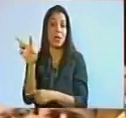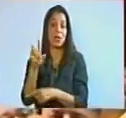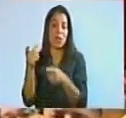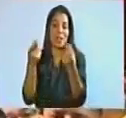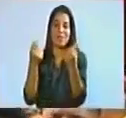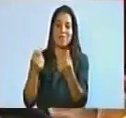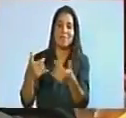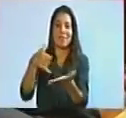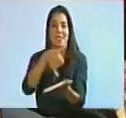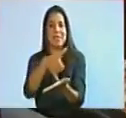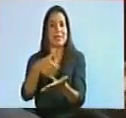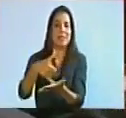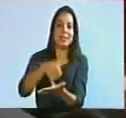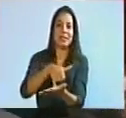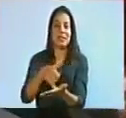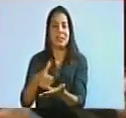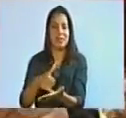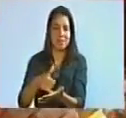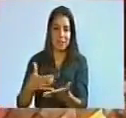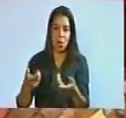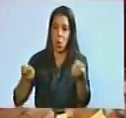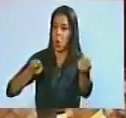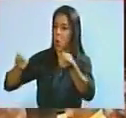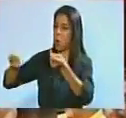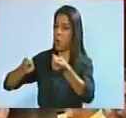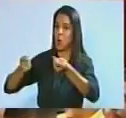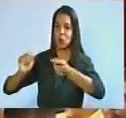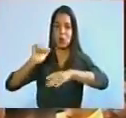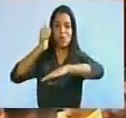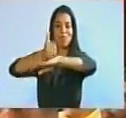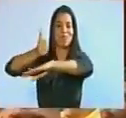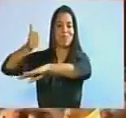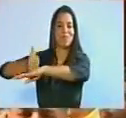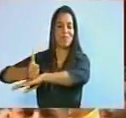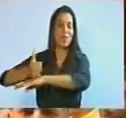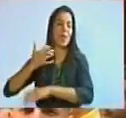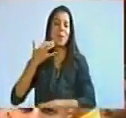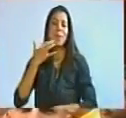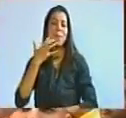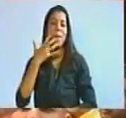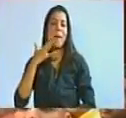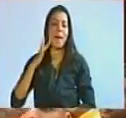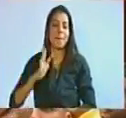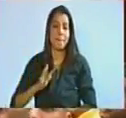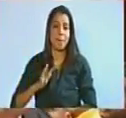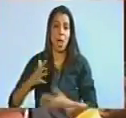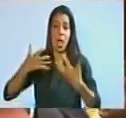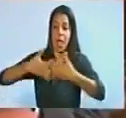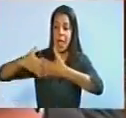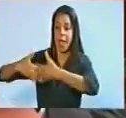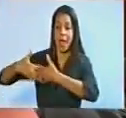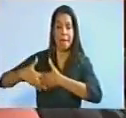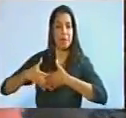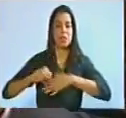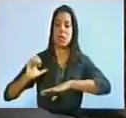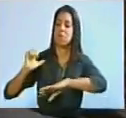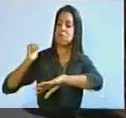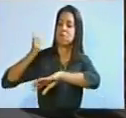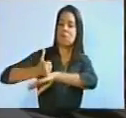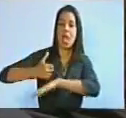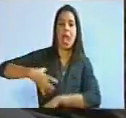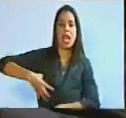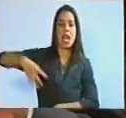con un alto contenido monopólico, donde grandes monopolios